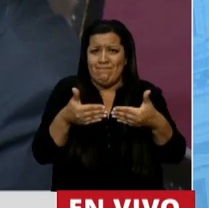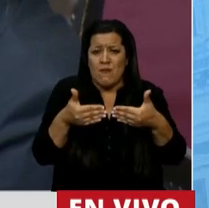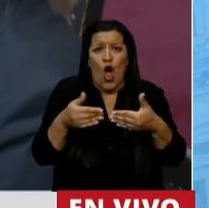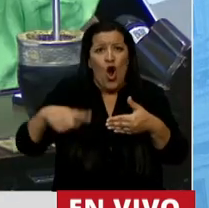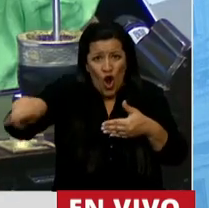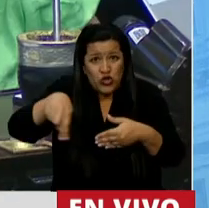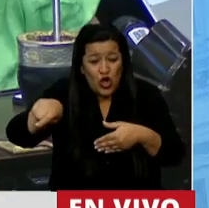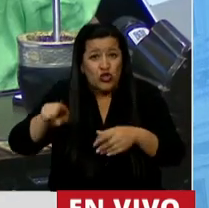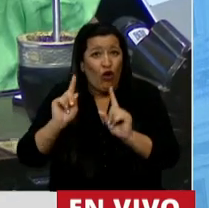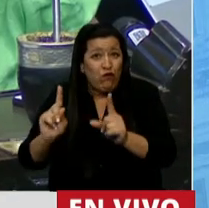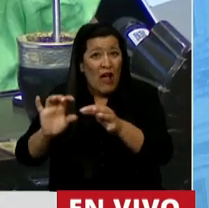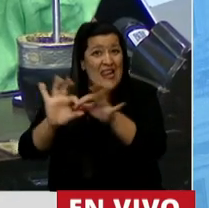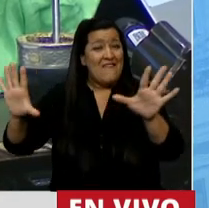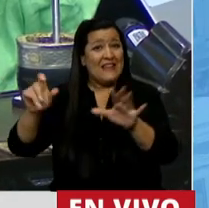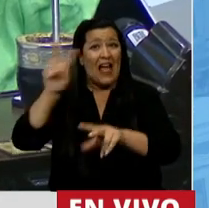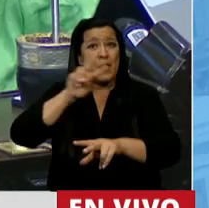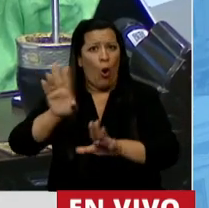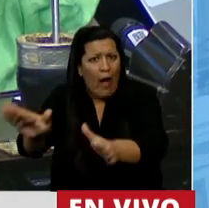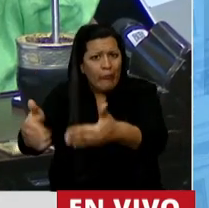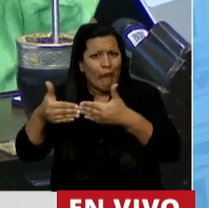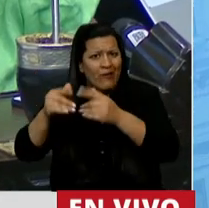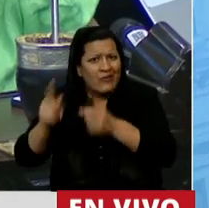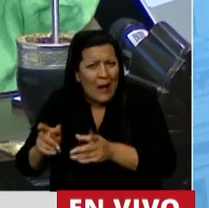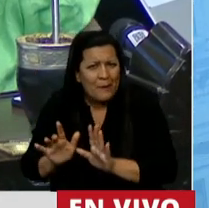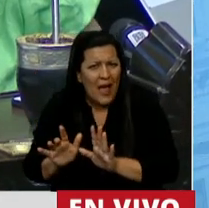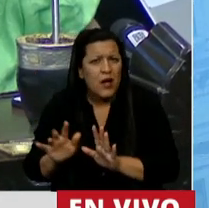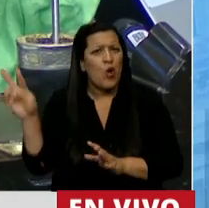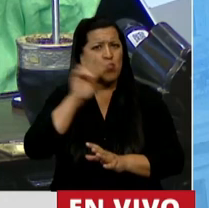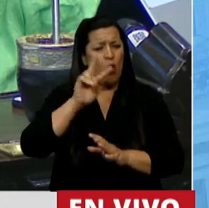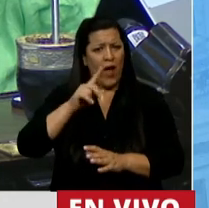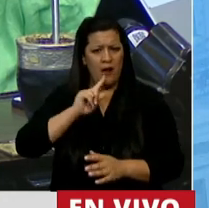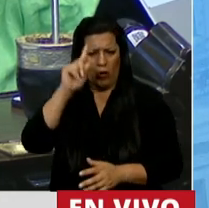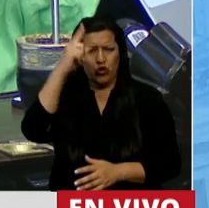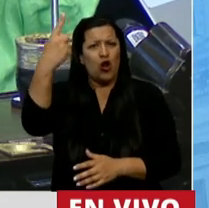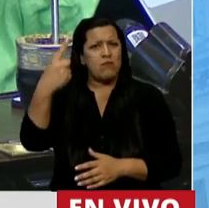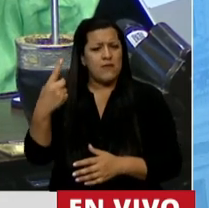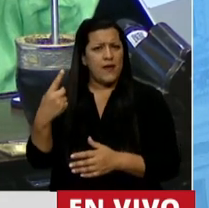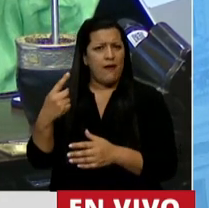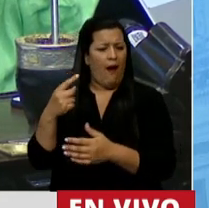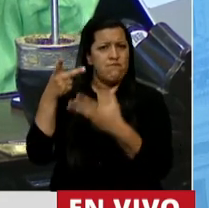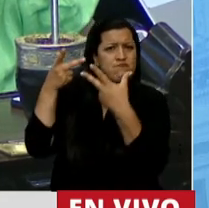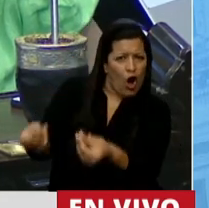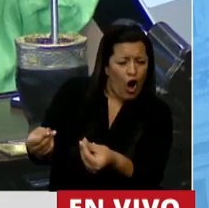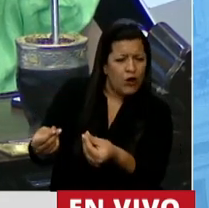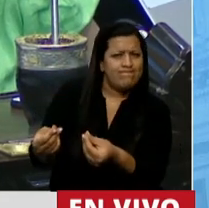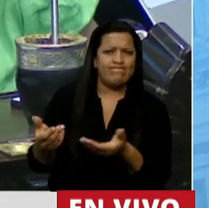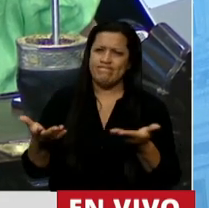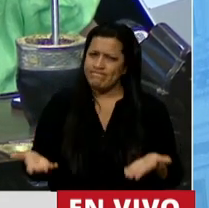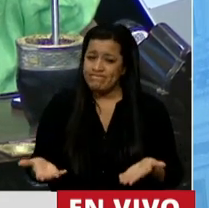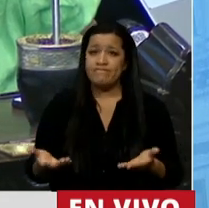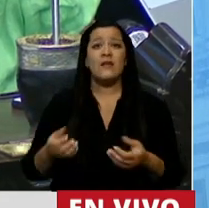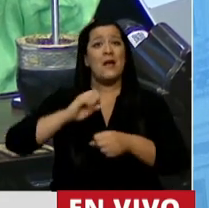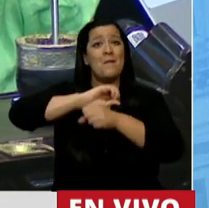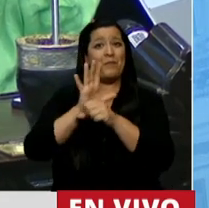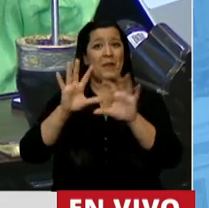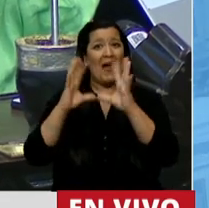libertad de las mujeres? ¿Esa autonomía y la libertad que tiene la mujer? Señor presidente, esta pandemia también vino a